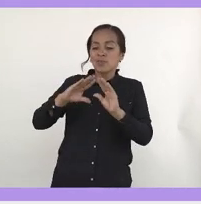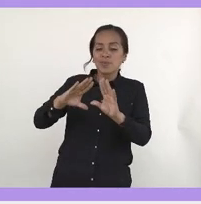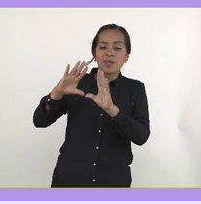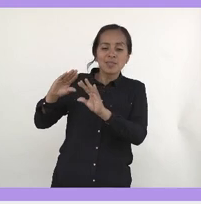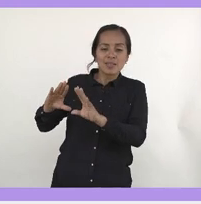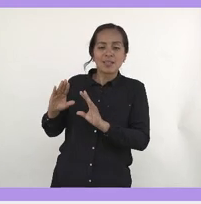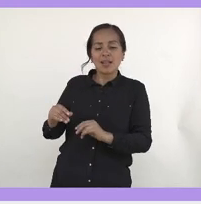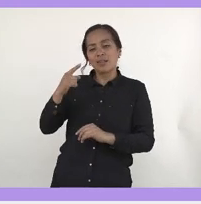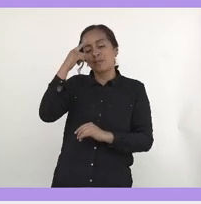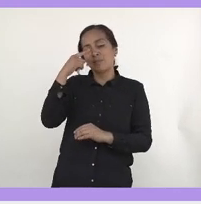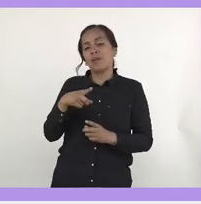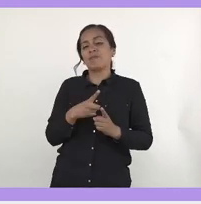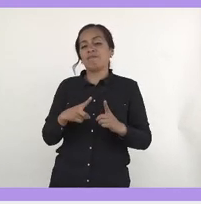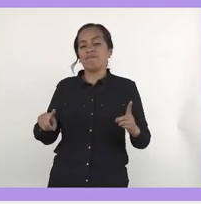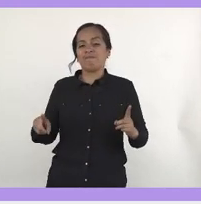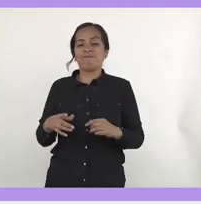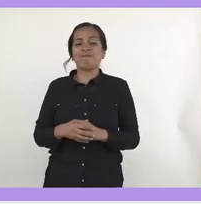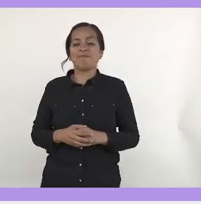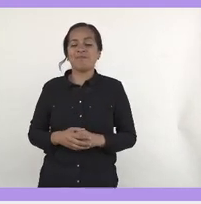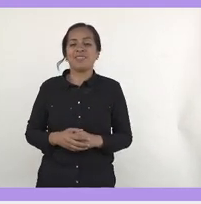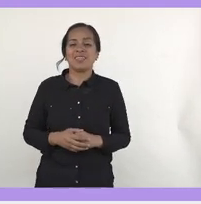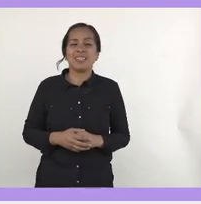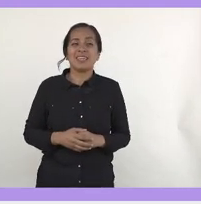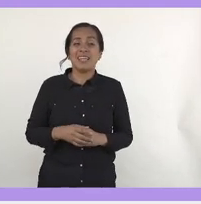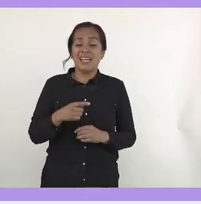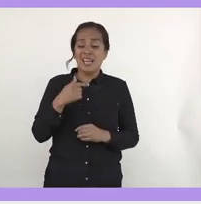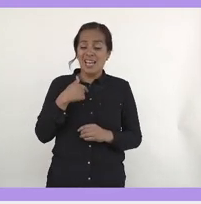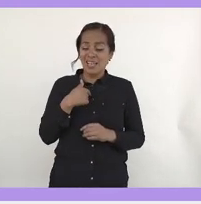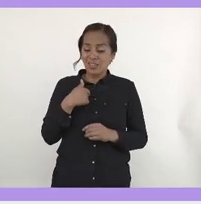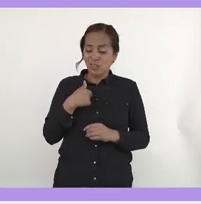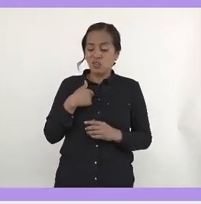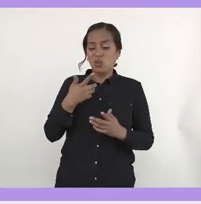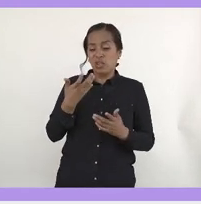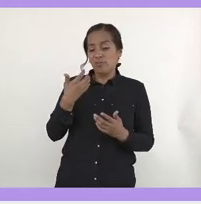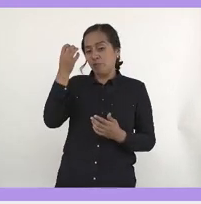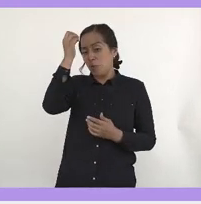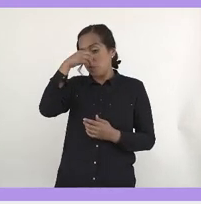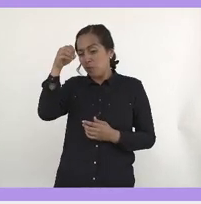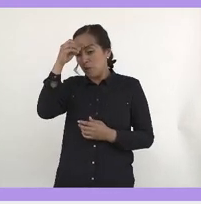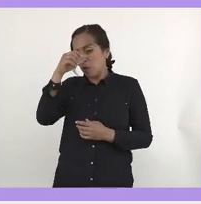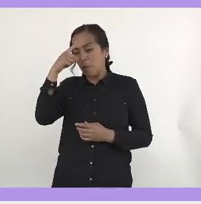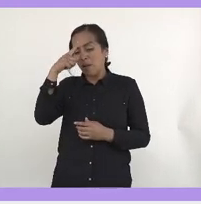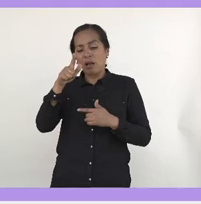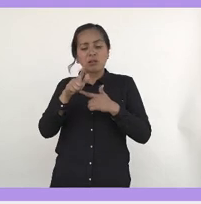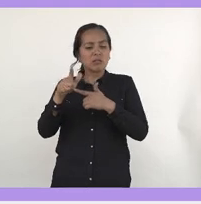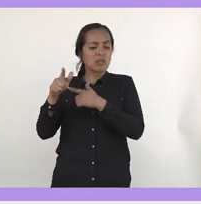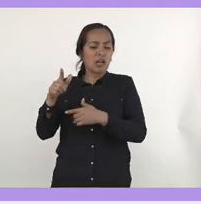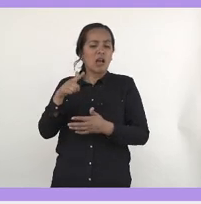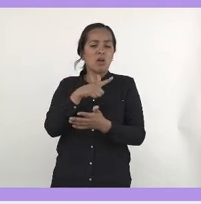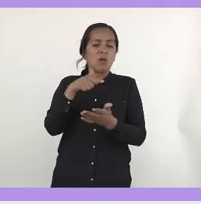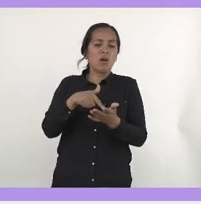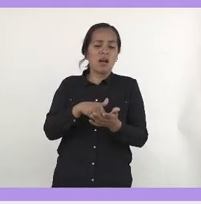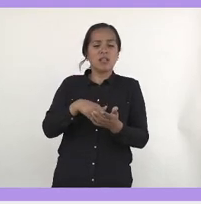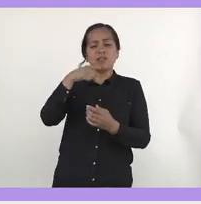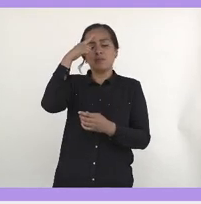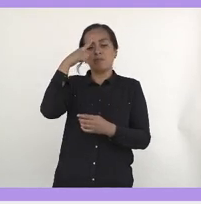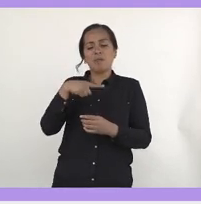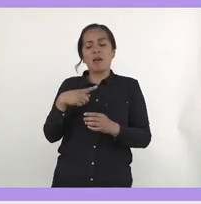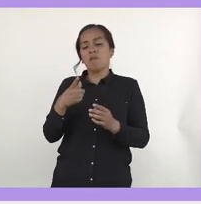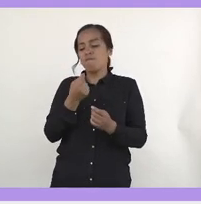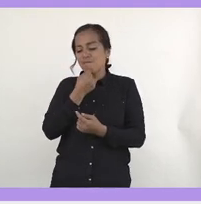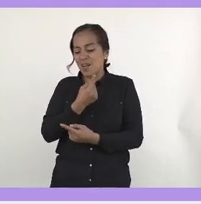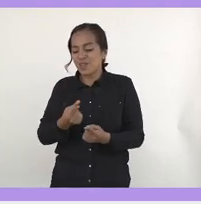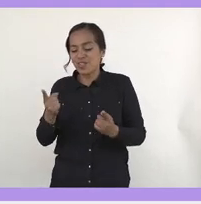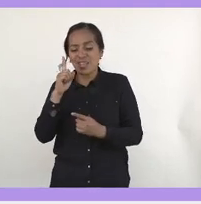creo que eso sería mi apuesta que se sigan generando espacios de desarrollo para las más pequeñas para que